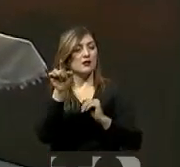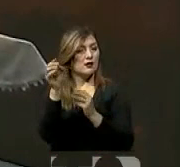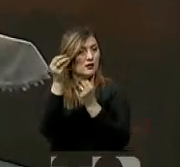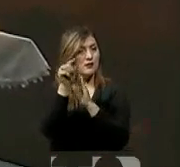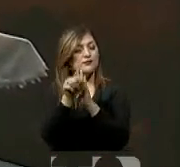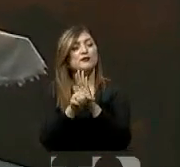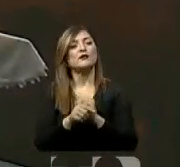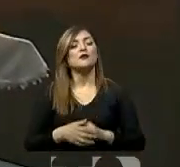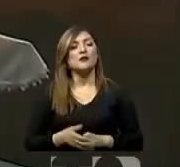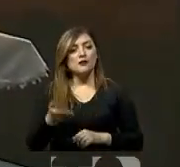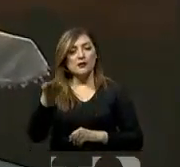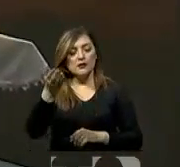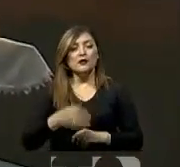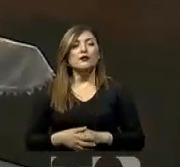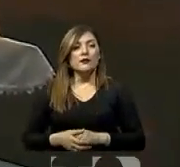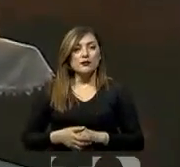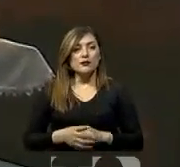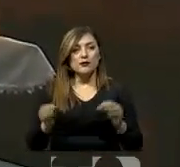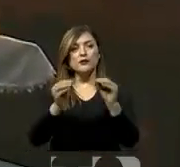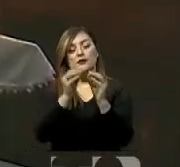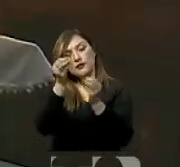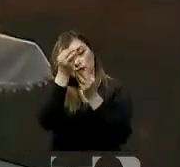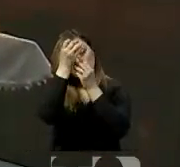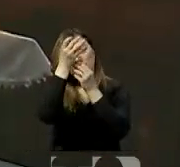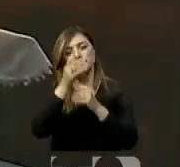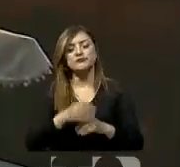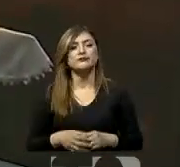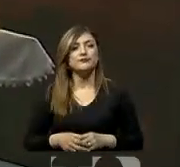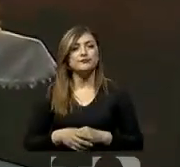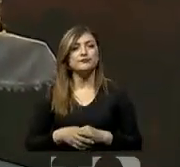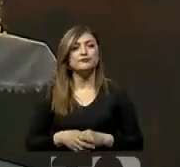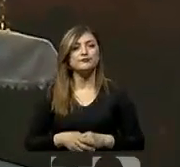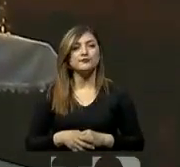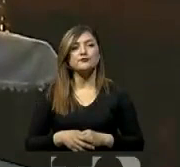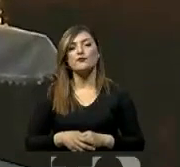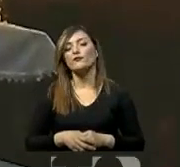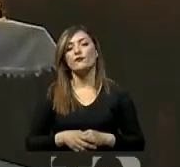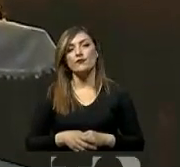los detalles. Natalie, te damos el paso, tú tienes esta información.